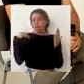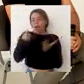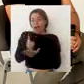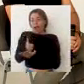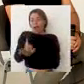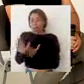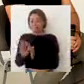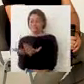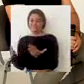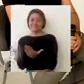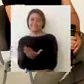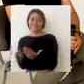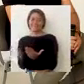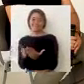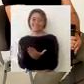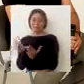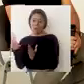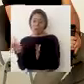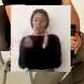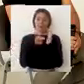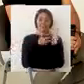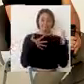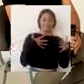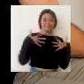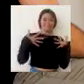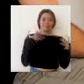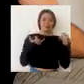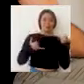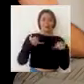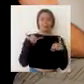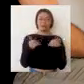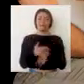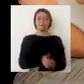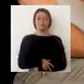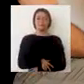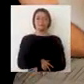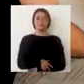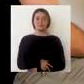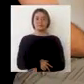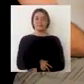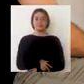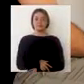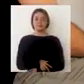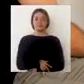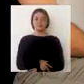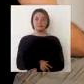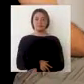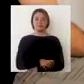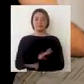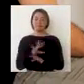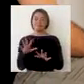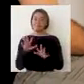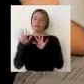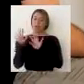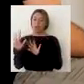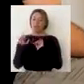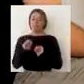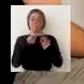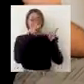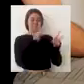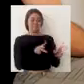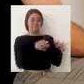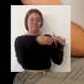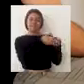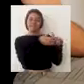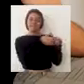su obra, y por ahí se va desarrollando la aventura. Tengamos ahí un minutico de juego de rol y hablemos entonces de qué es